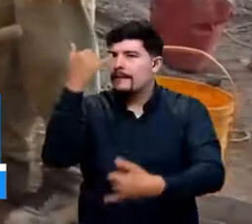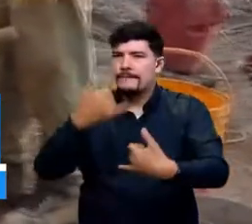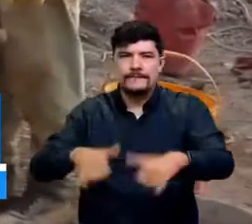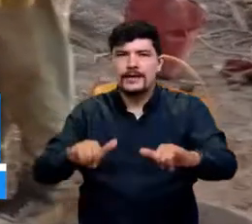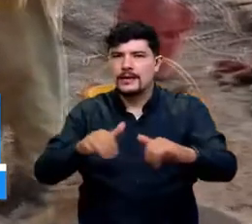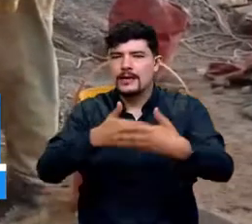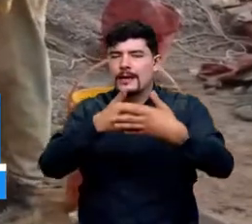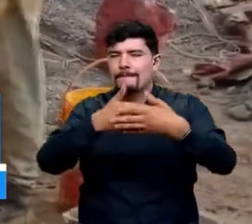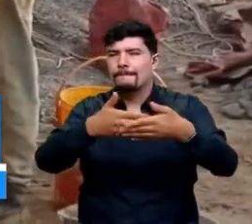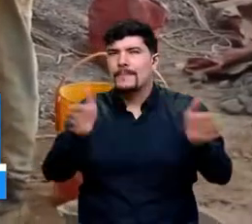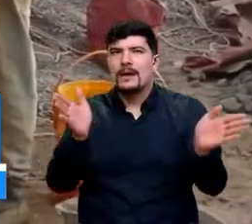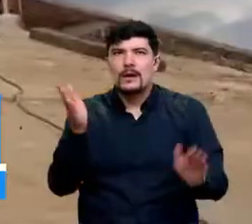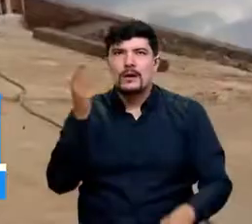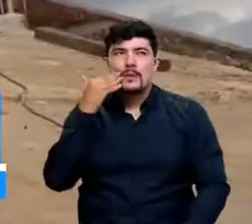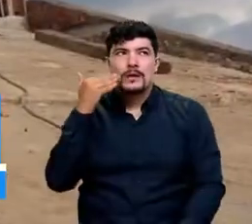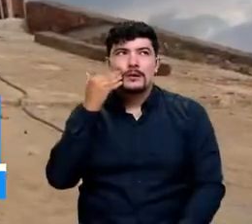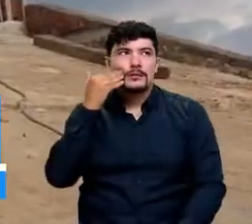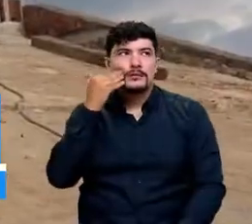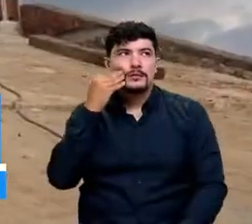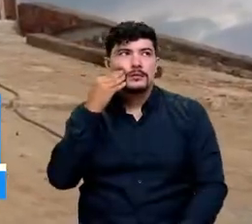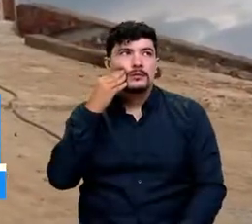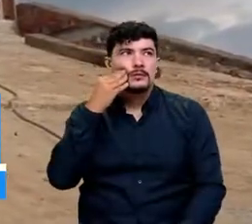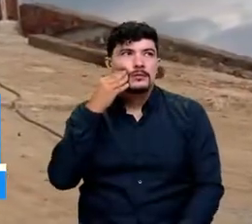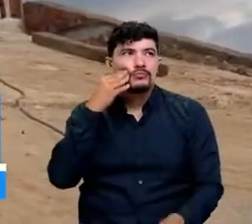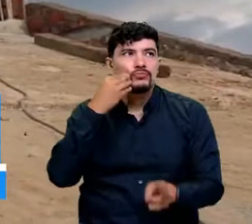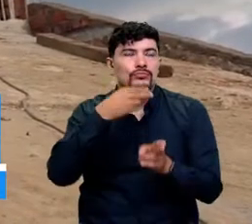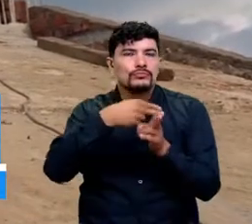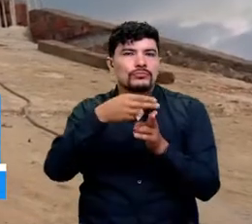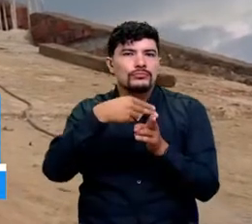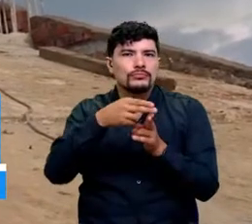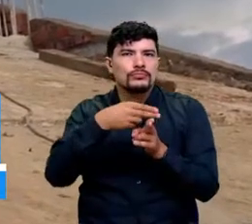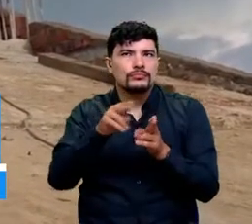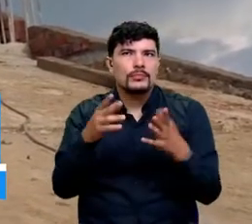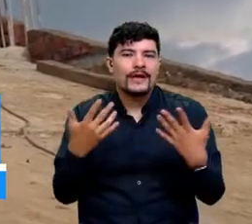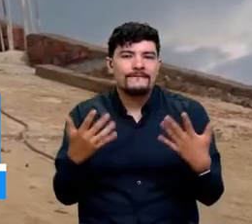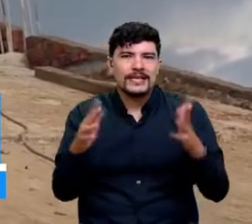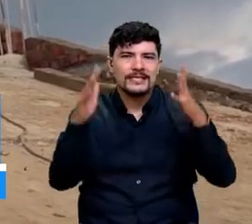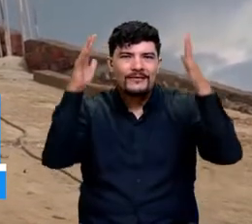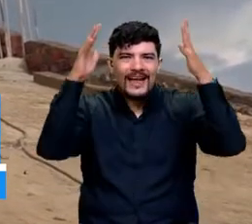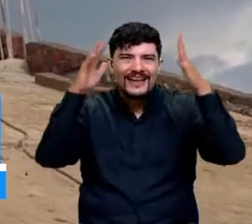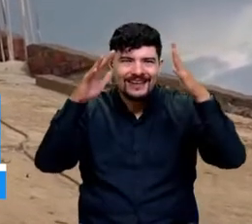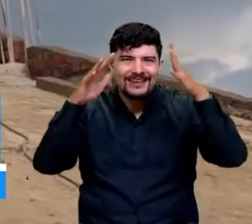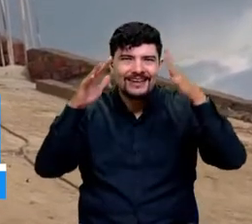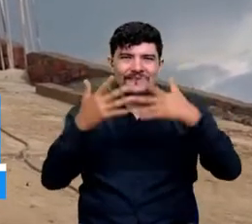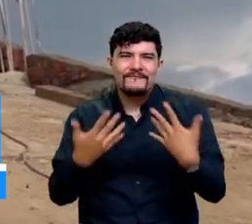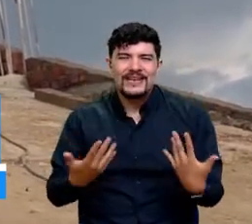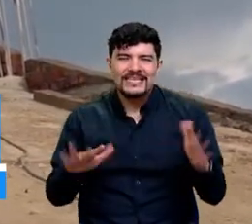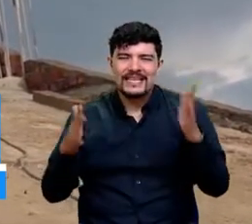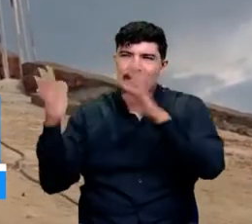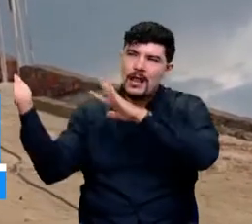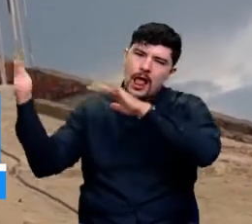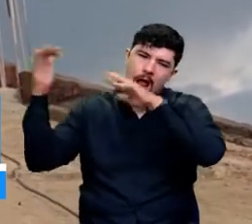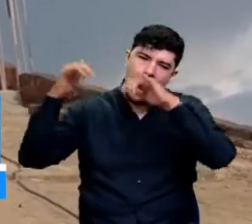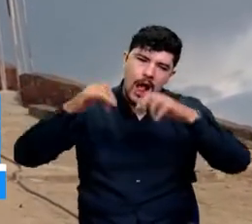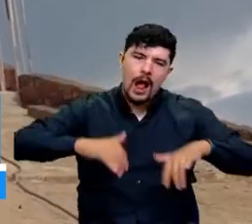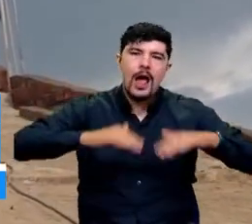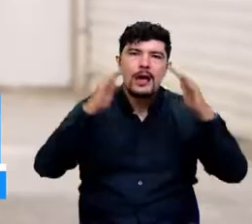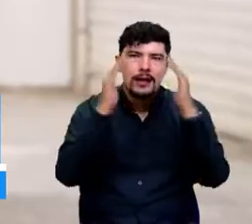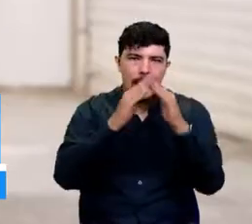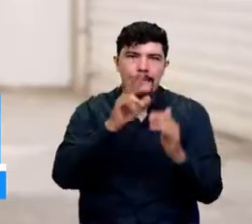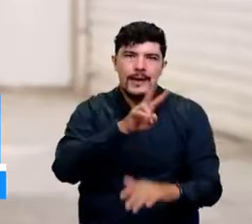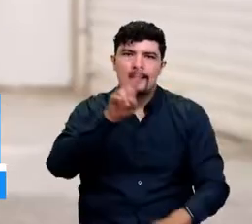inaugurar ese partidor electrónico para el Festival del Retorno a Casa, que es el 27 de junio en ese